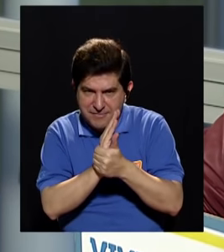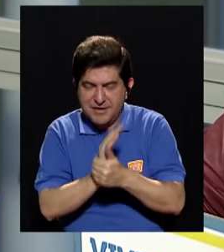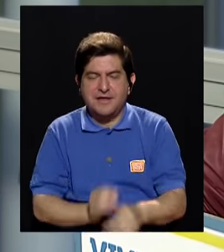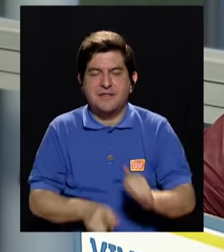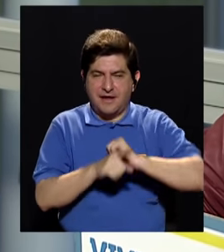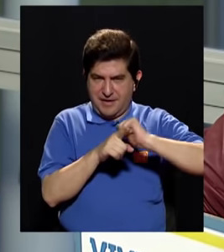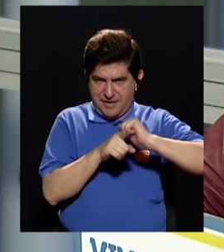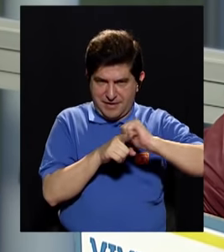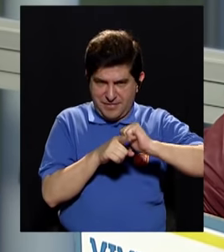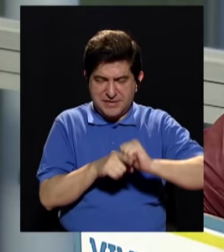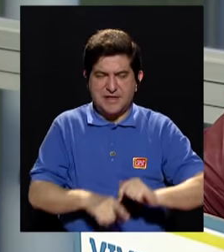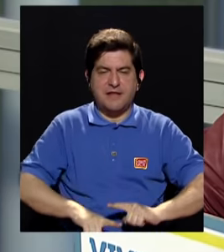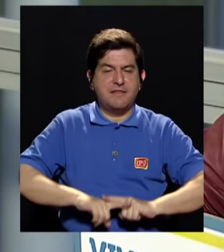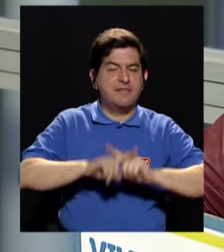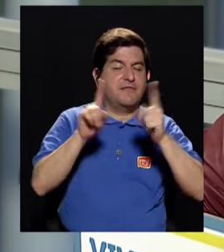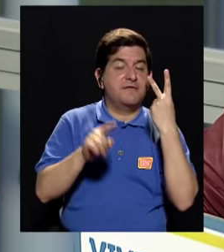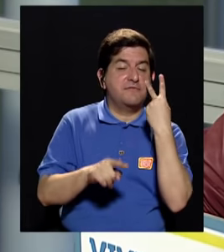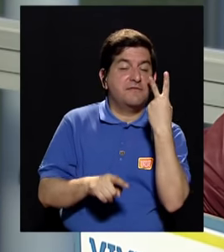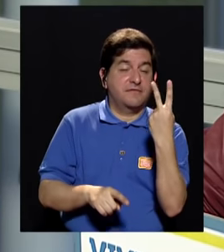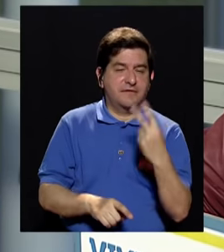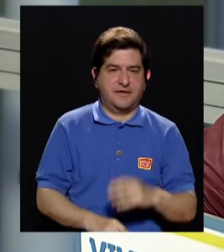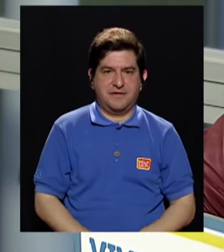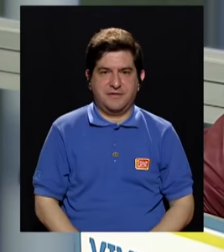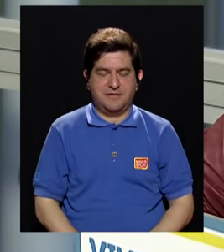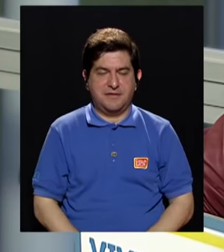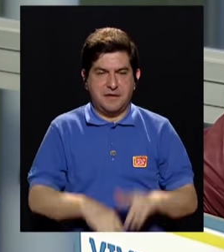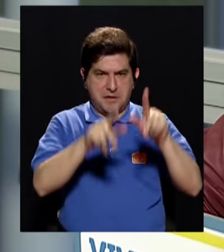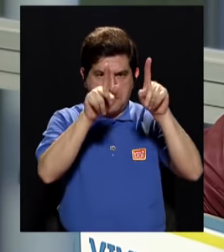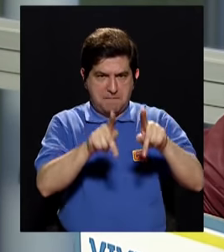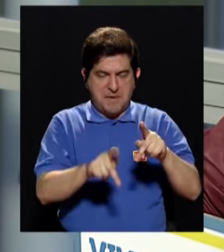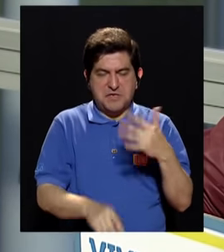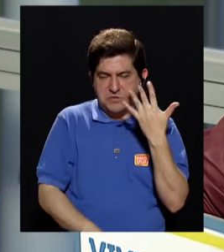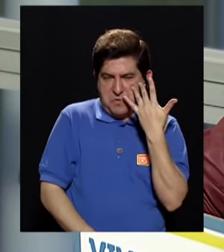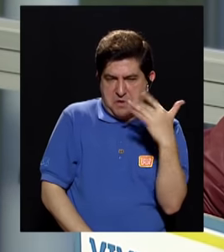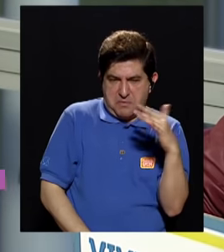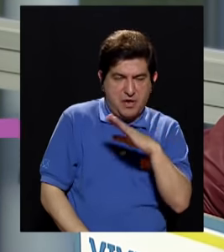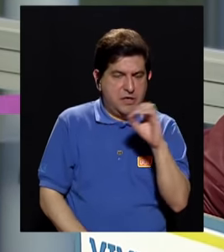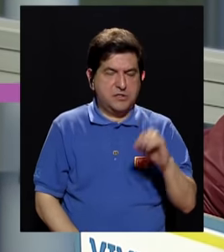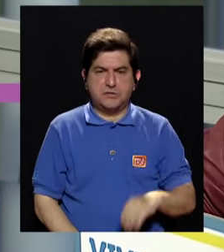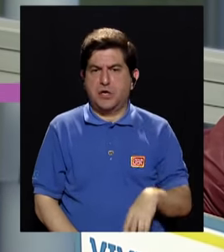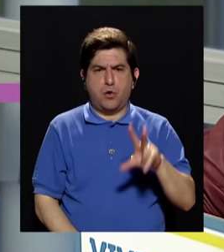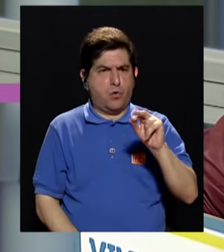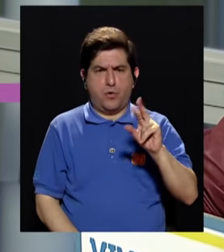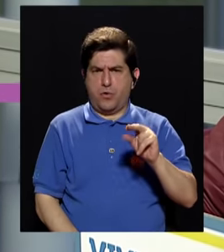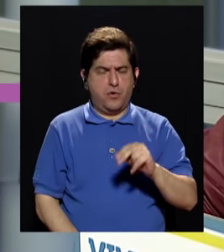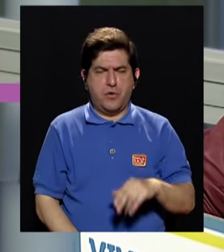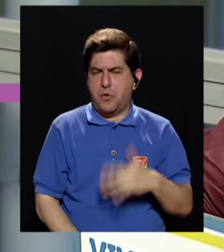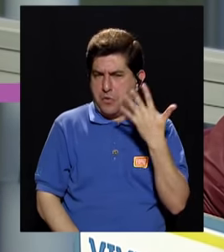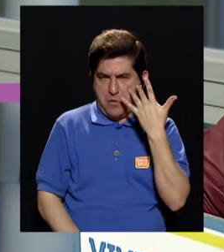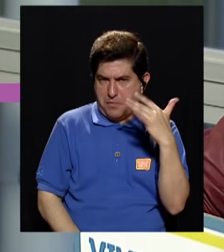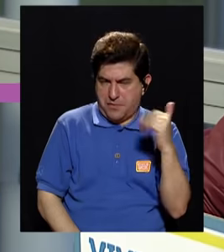capacitación para poder diferenciar Cómo un paciente simula y cómo no simula porque muchas veces la